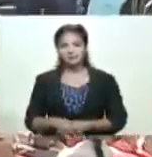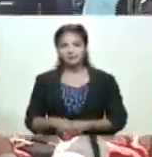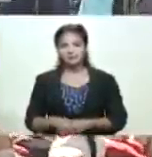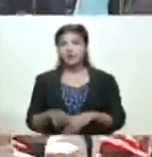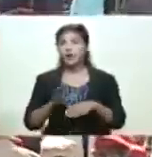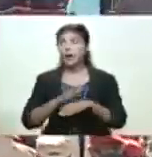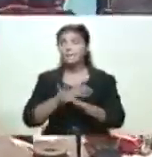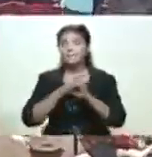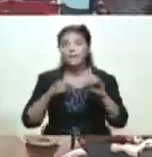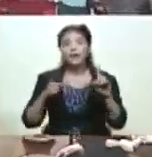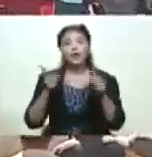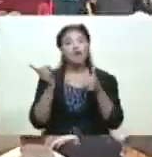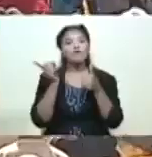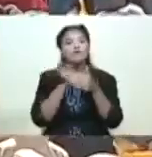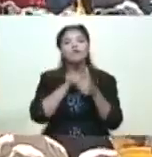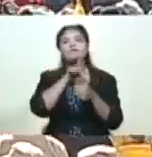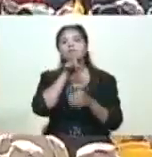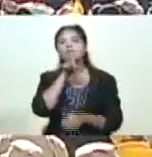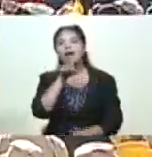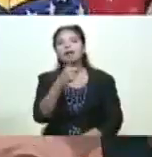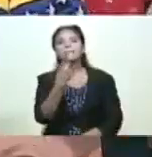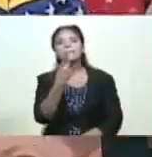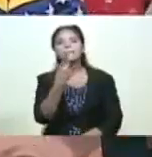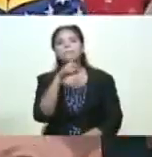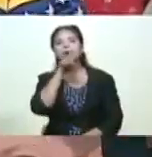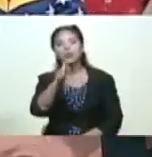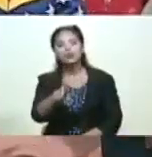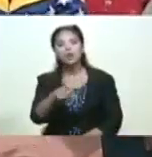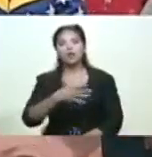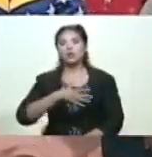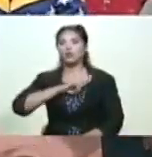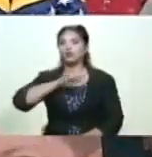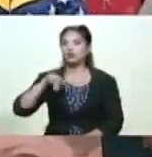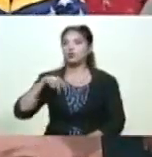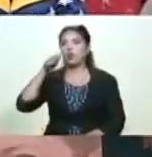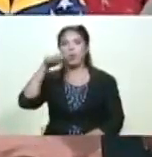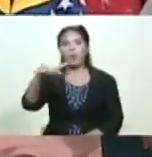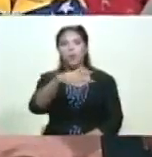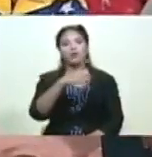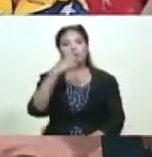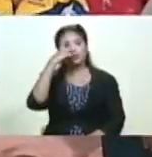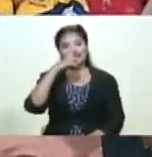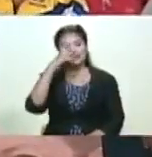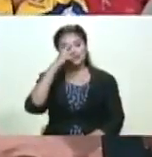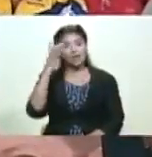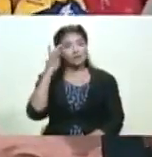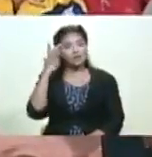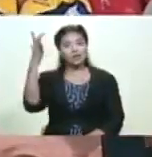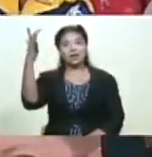Pero tenemos que preguntarnos, como pueblo inteligente, sabio que somos,